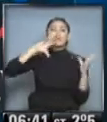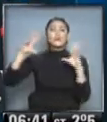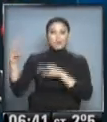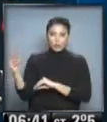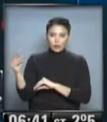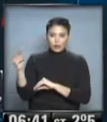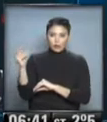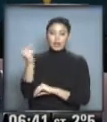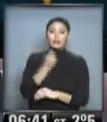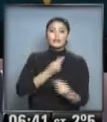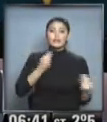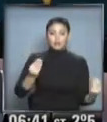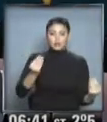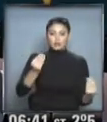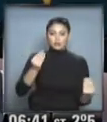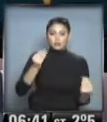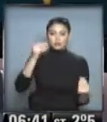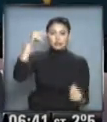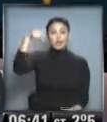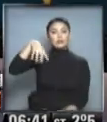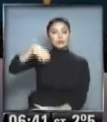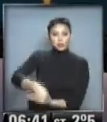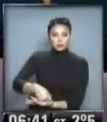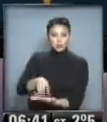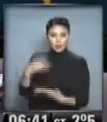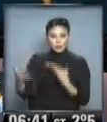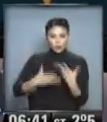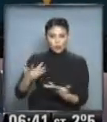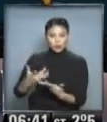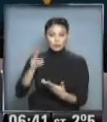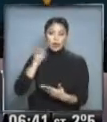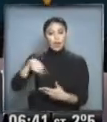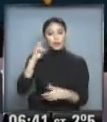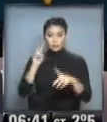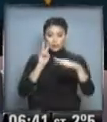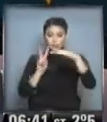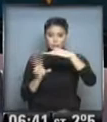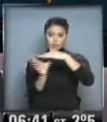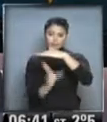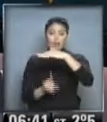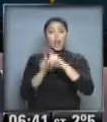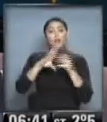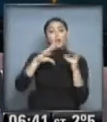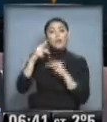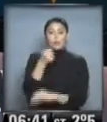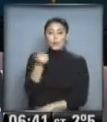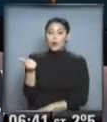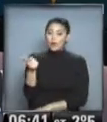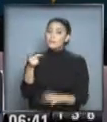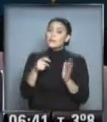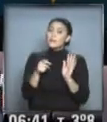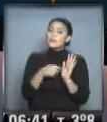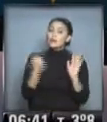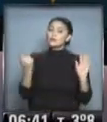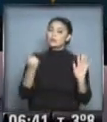decíamos recién, bien en el extremo sur, en Tierra del Fuego. En el resto, fíjense, hasta pocas nubes, pero en Neuquén